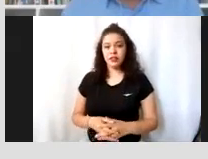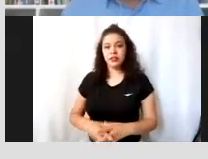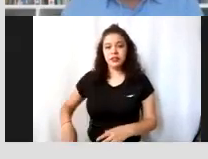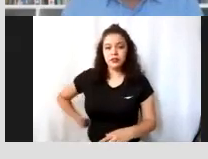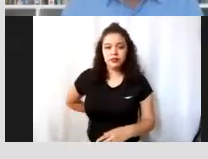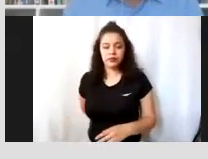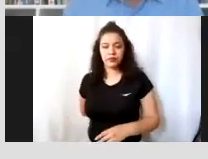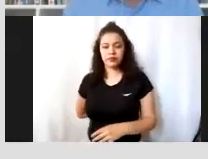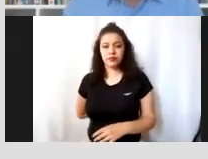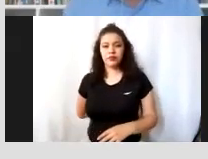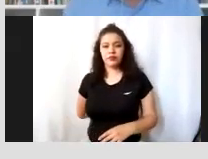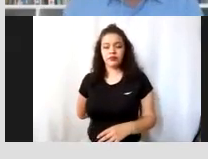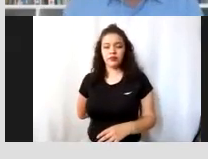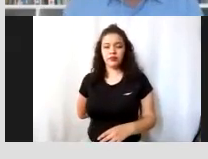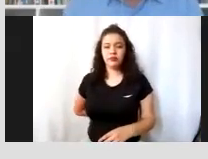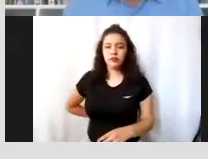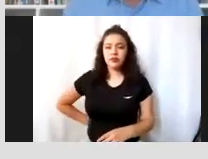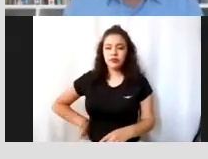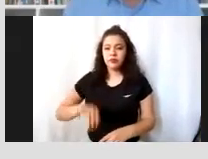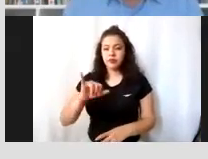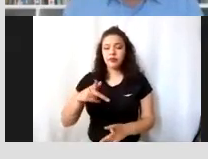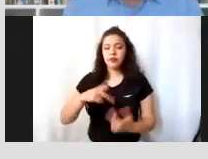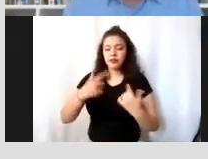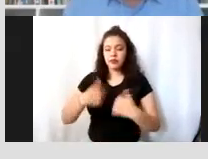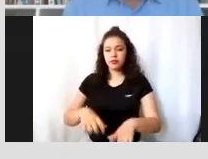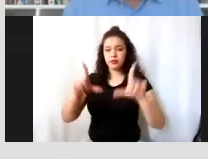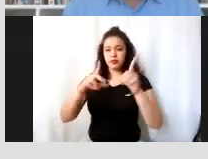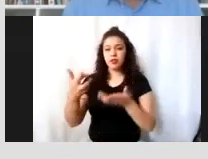Sí, pero mi pantalla aparece solamente en negro.